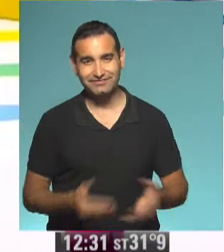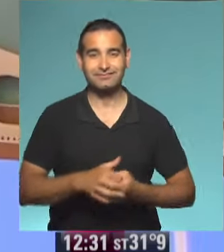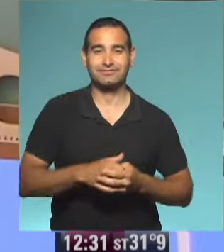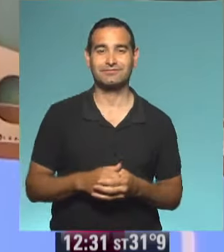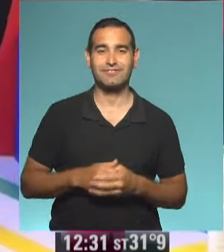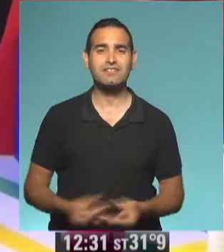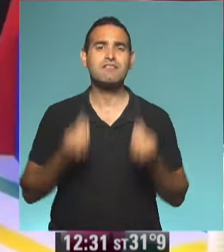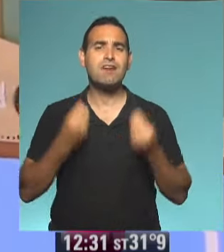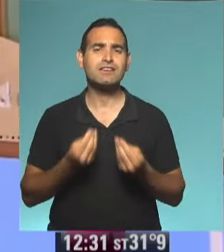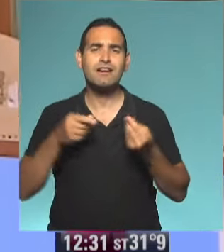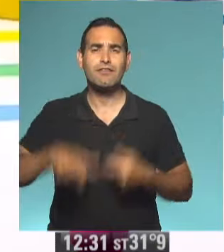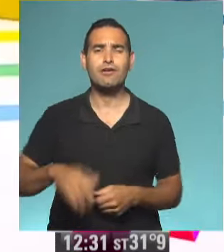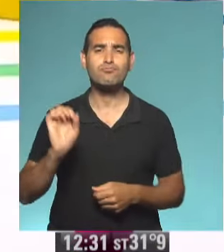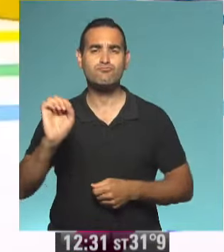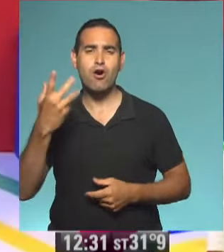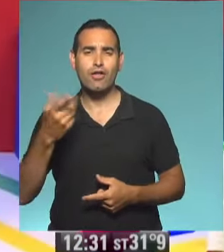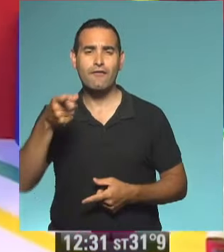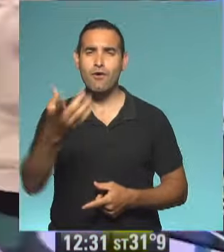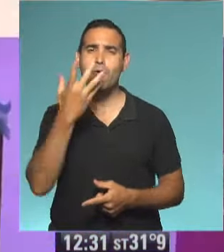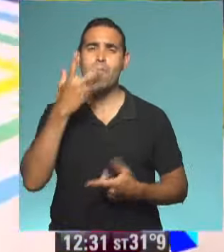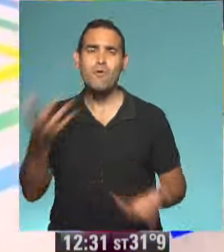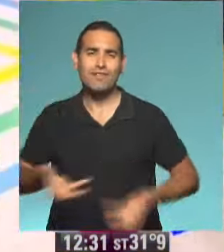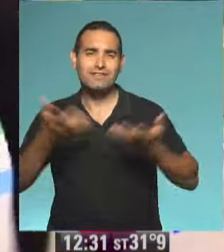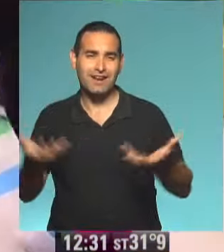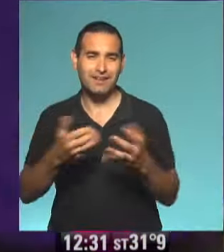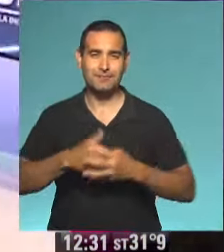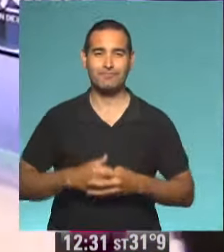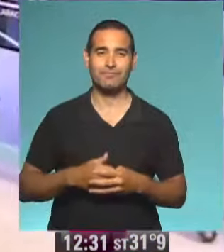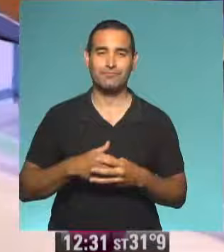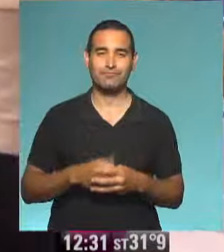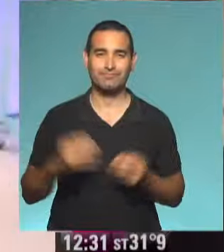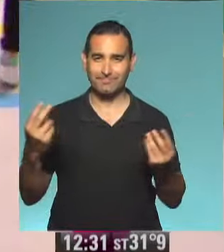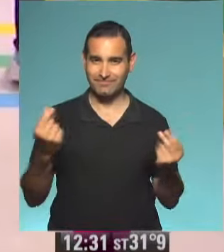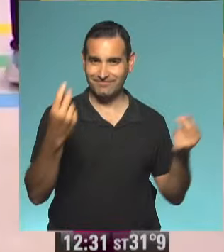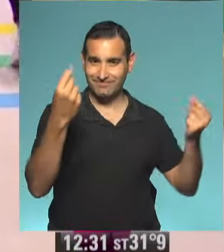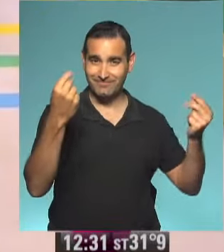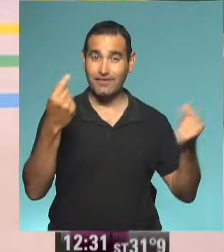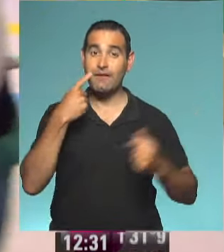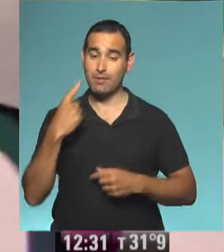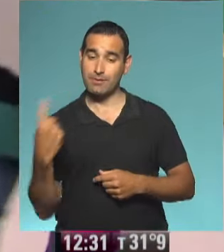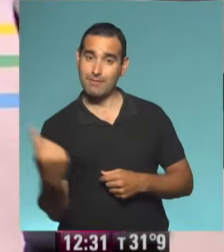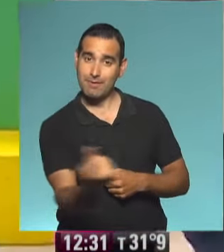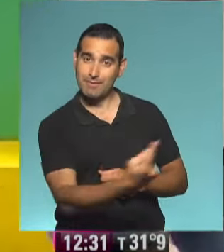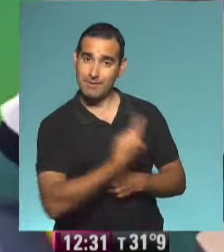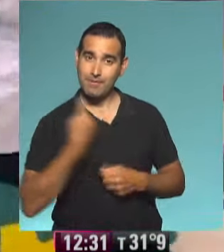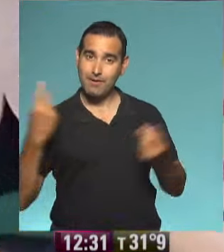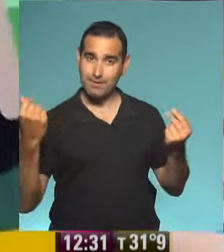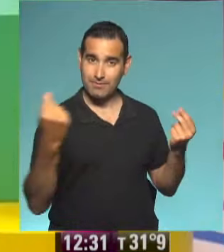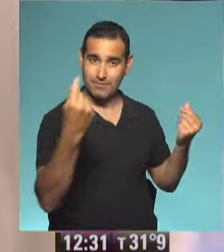con la ensalada que está de moda y a ti te gusta? A esta le gusta andar su haciendo una circunferencia.